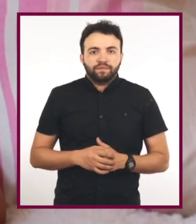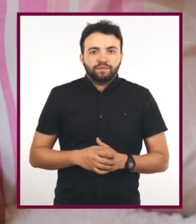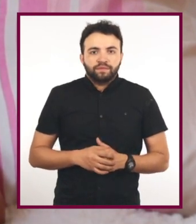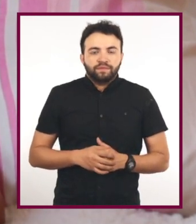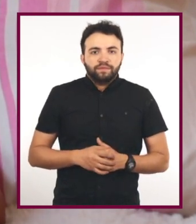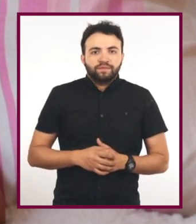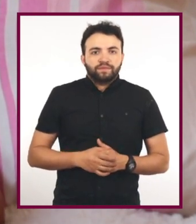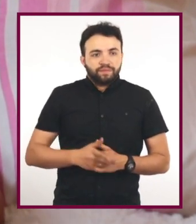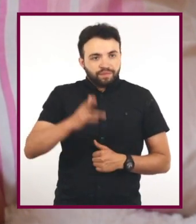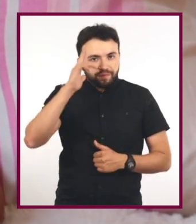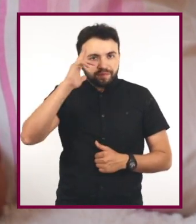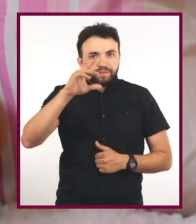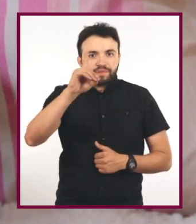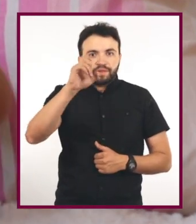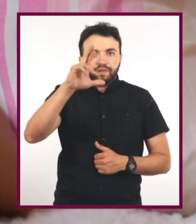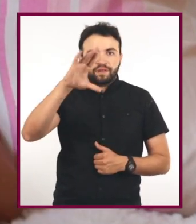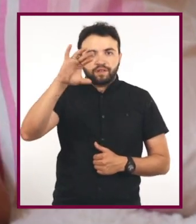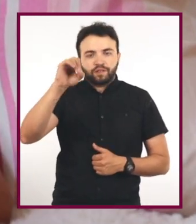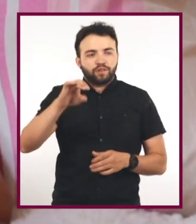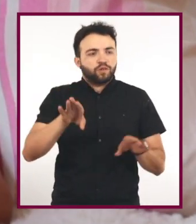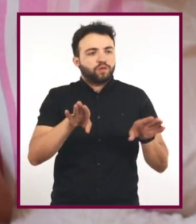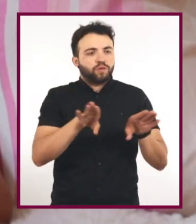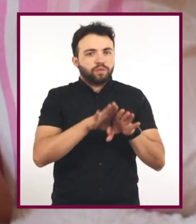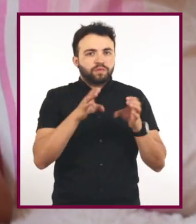Hola Darío, ¿cómo estás? ¿Qué haciendo?